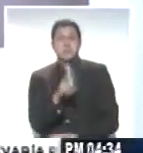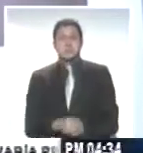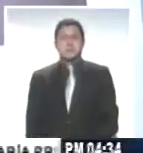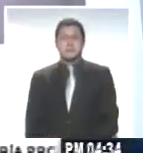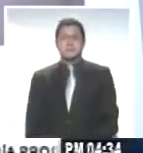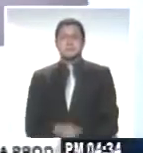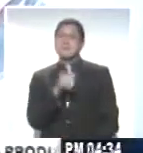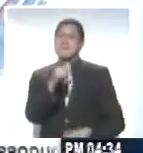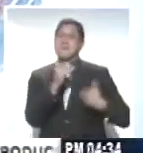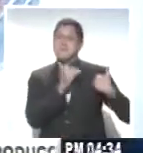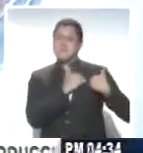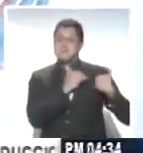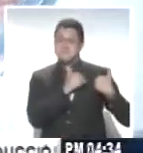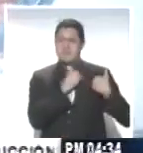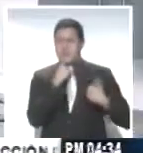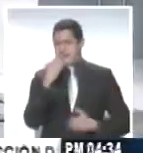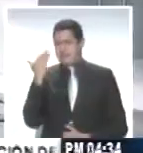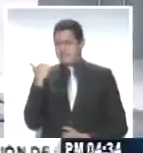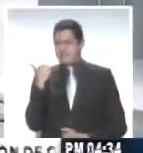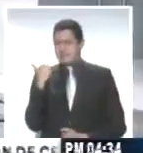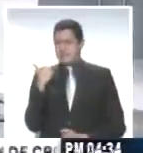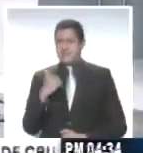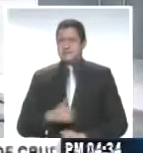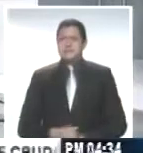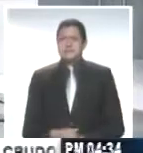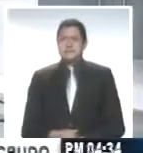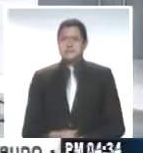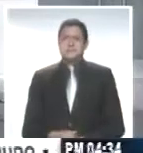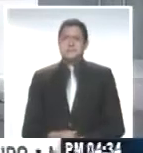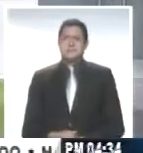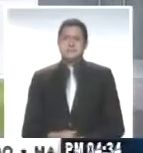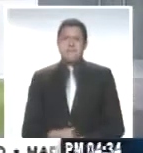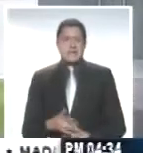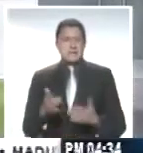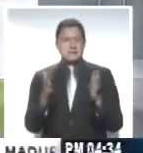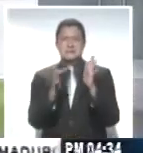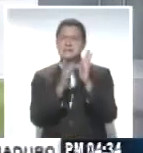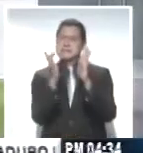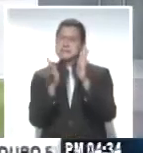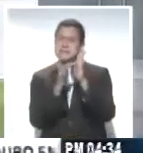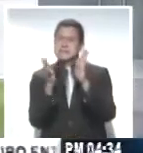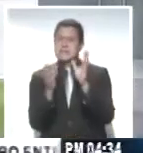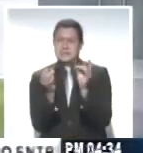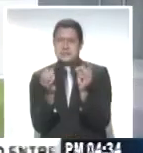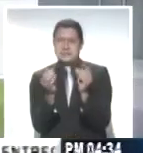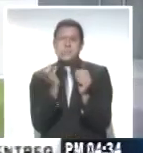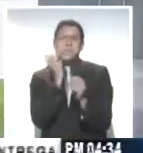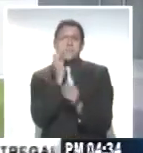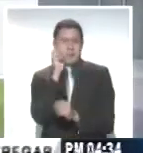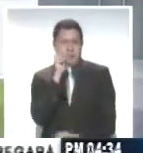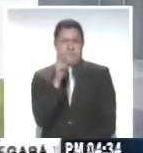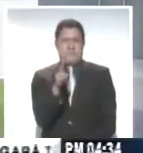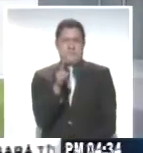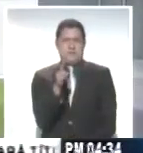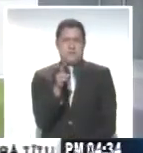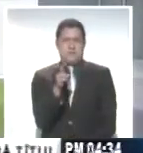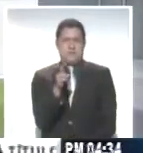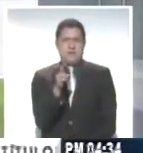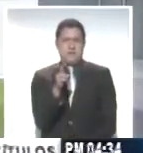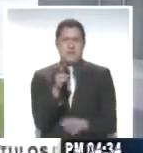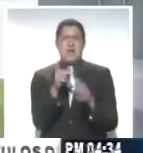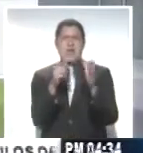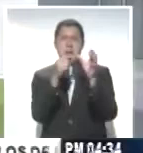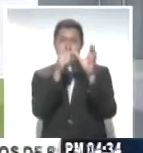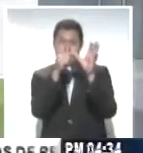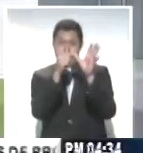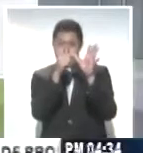él se encarga, como lo dije anteriormente, de dar la sensibilidad acá a lo que es el pulgar,